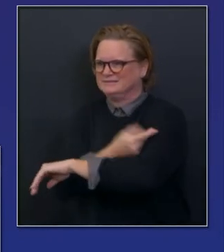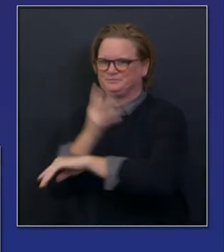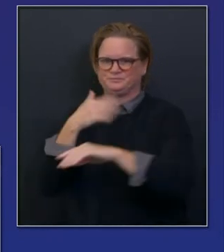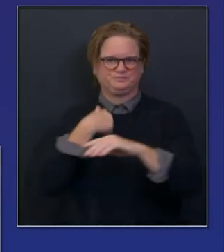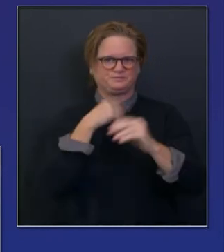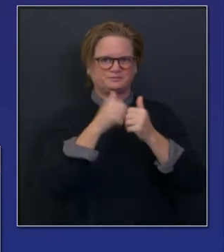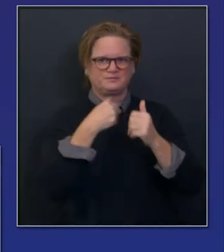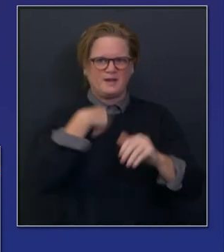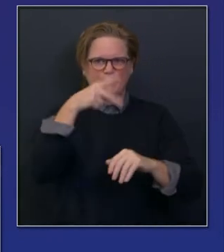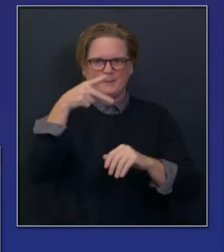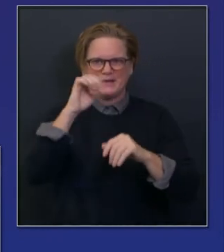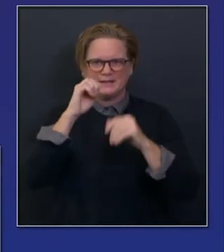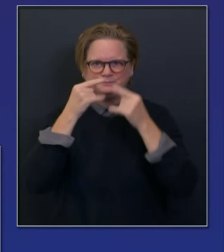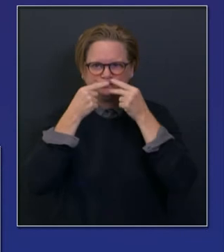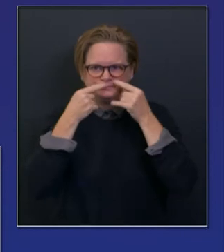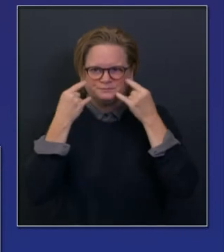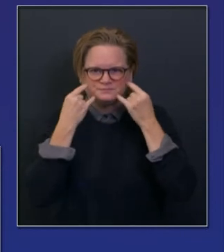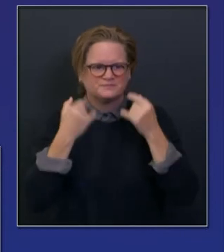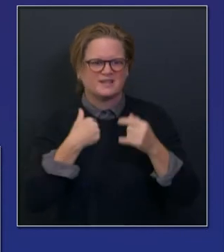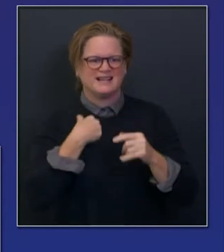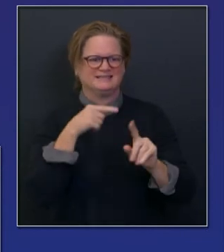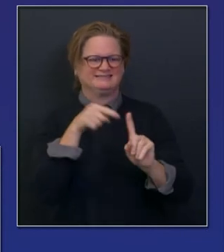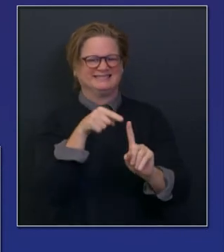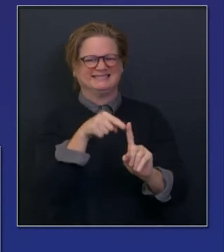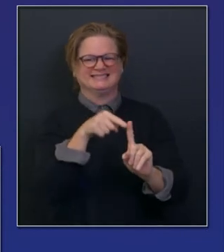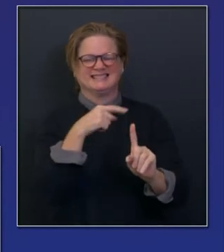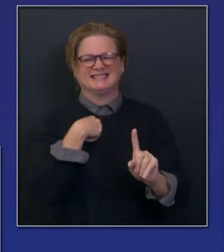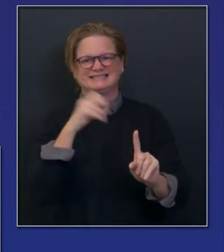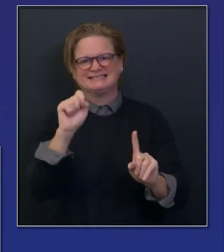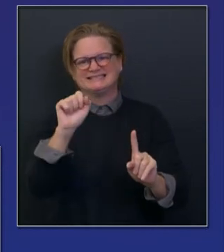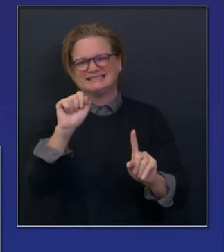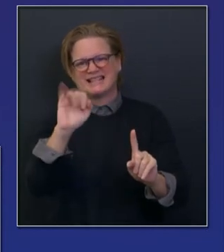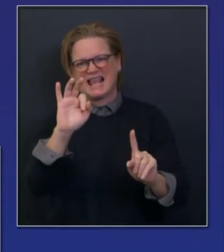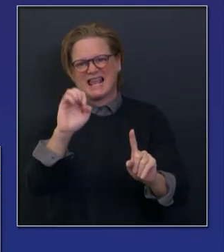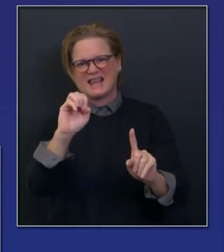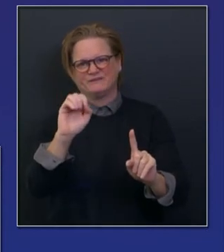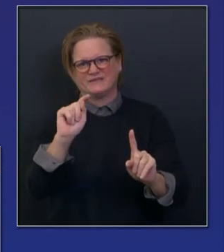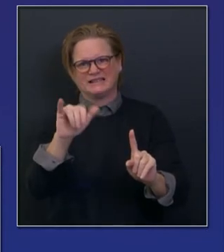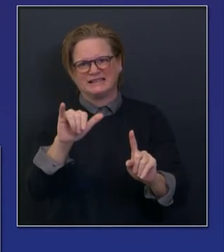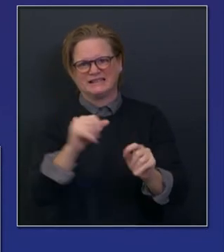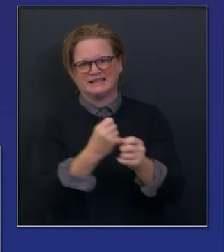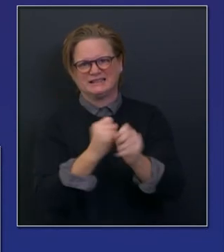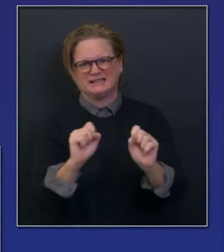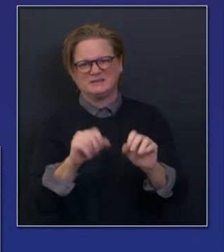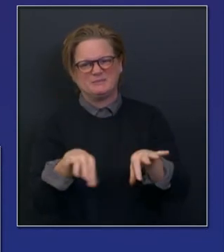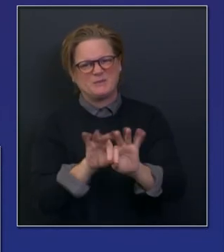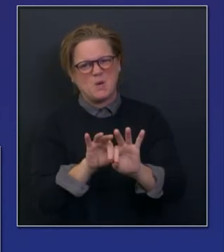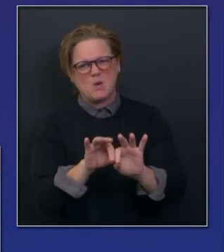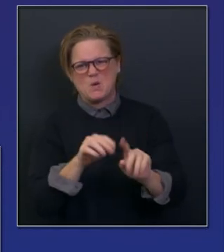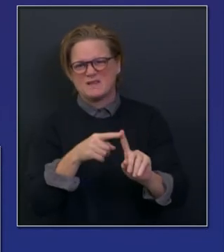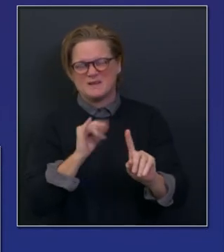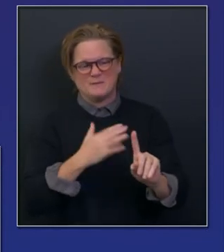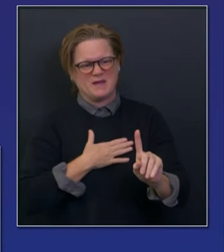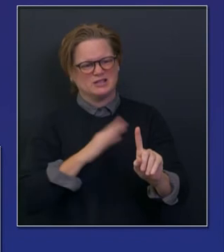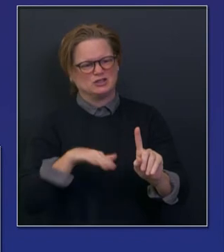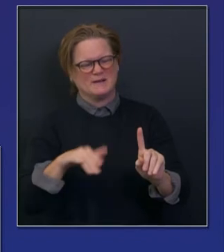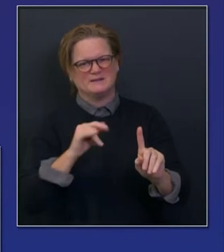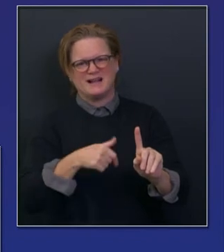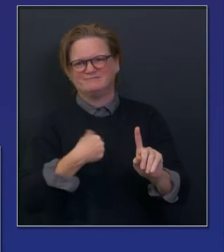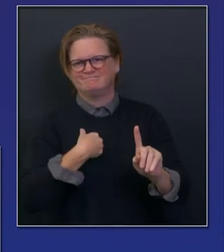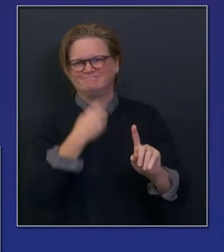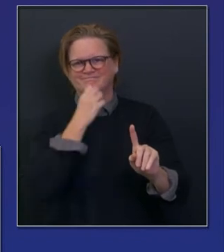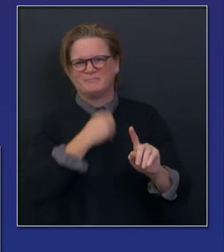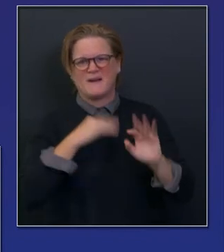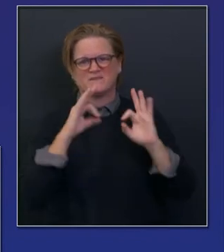protección y vacunas, sino también decidir cómo trasladarlos sin riesgo. Los deportes han sido parte importante de nuestras